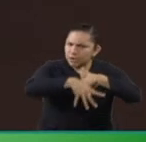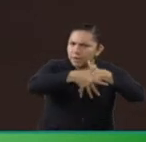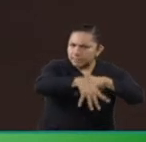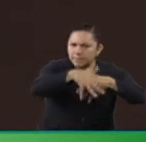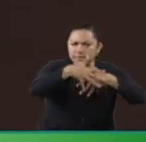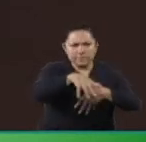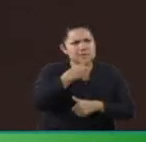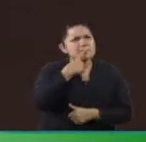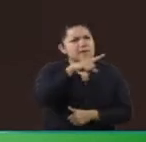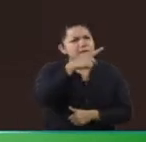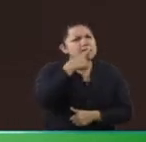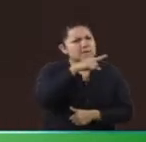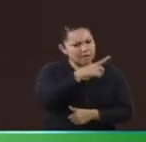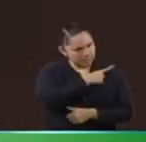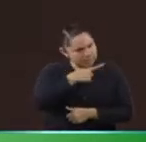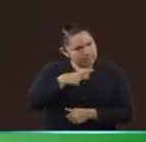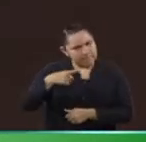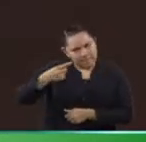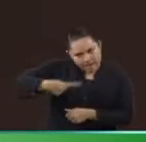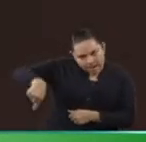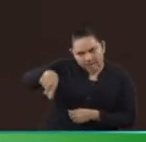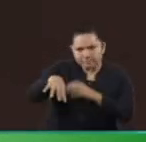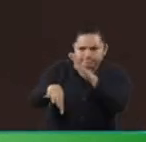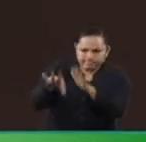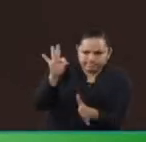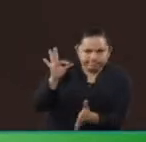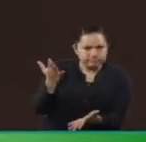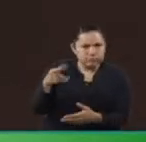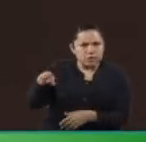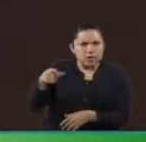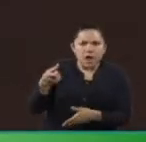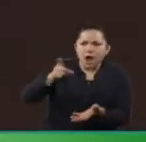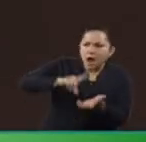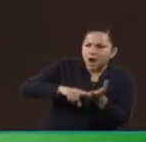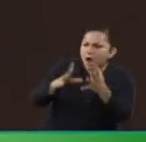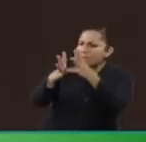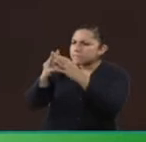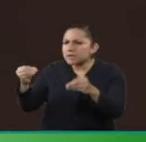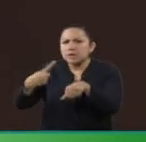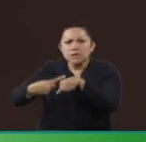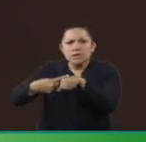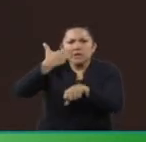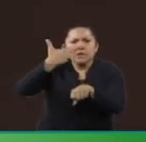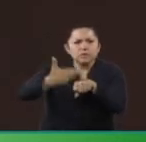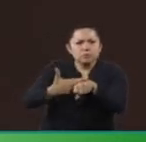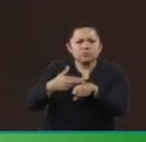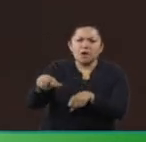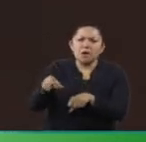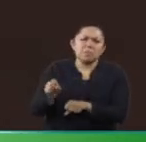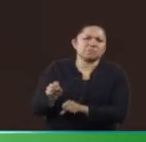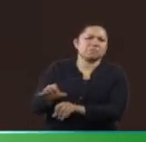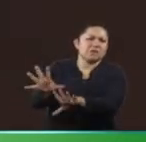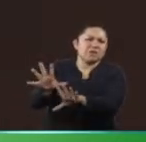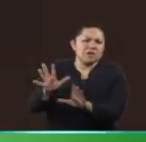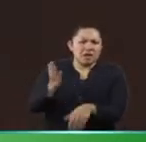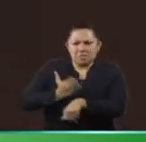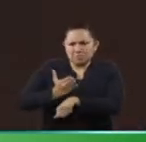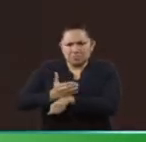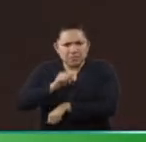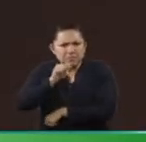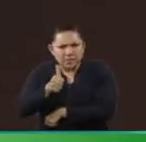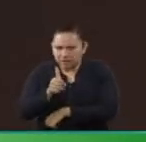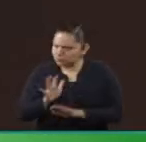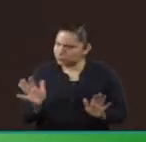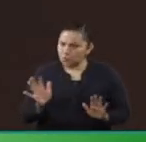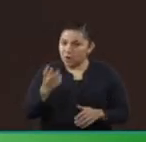voz para que este hecho no quedara impune y desde aquel septiembre de 2014 las protestas y manifestaciones no se Han detenido